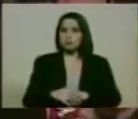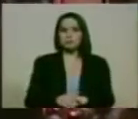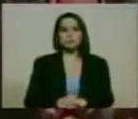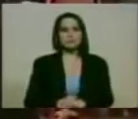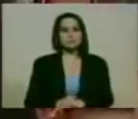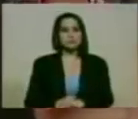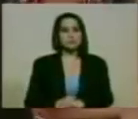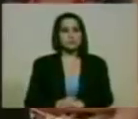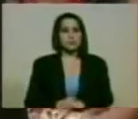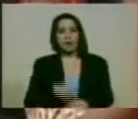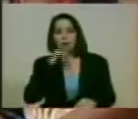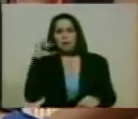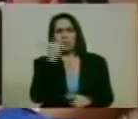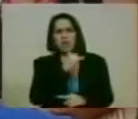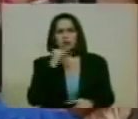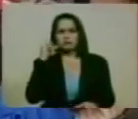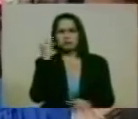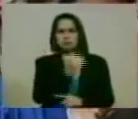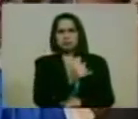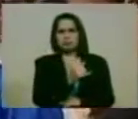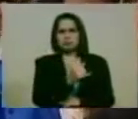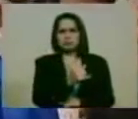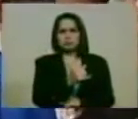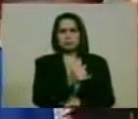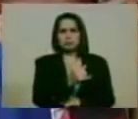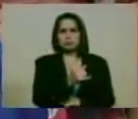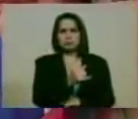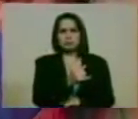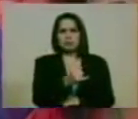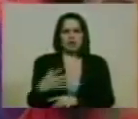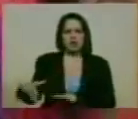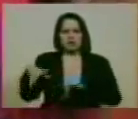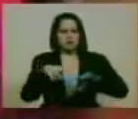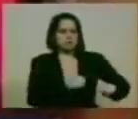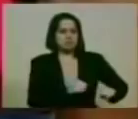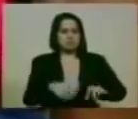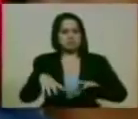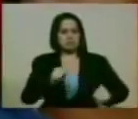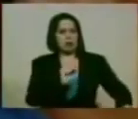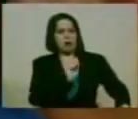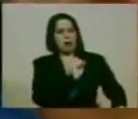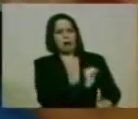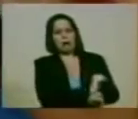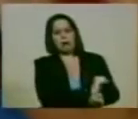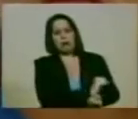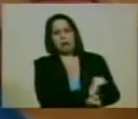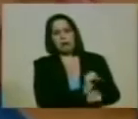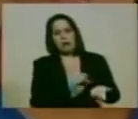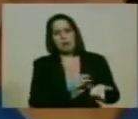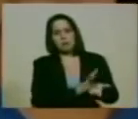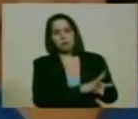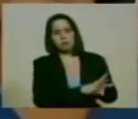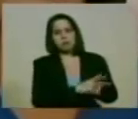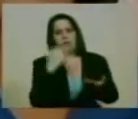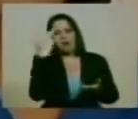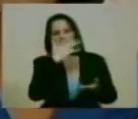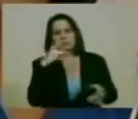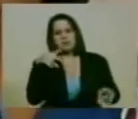para denunciar el colonialismo, el esclavismo, la exclusión, el